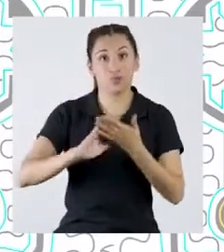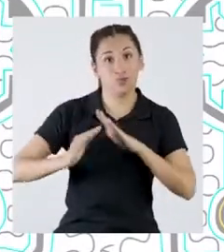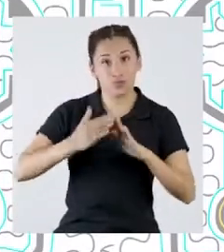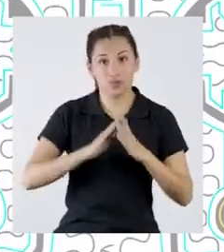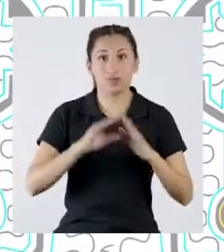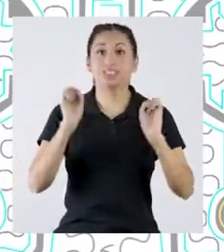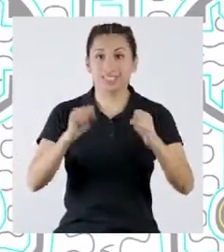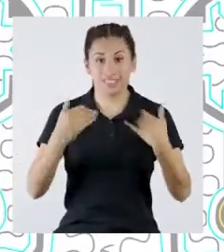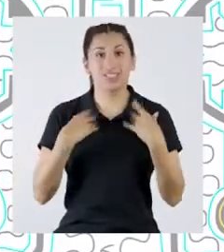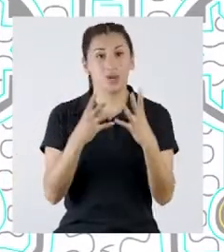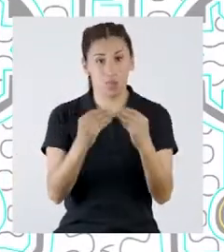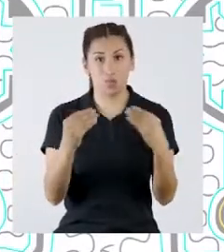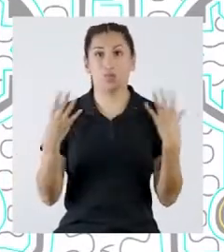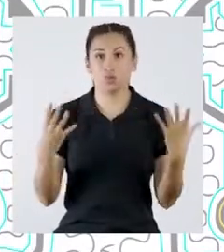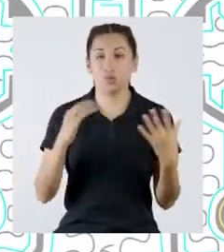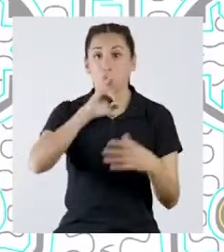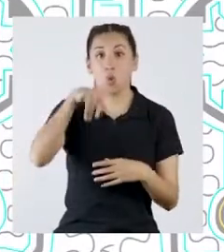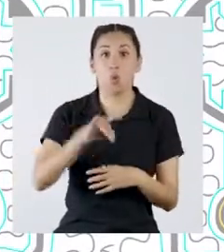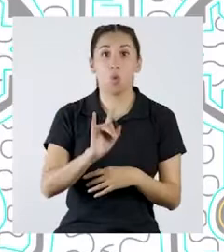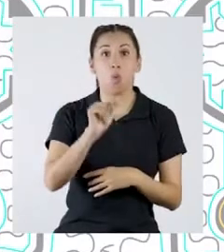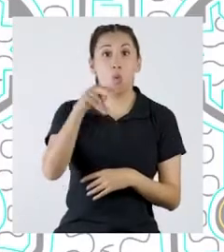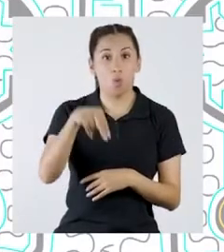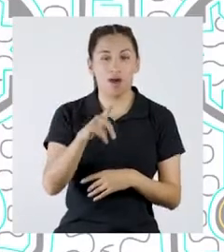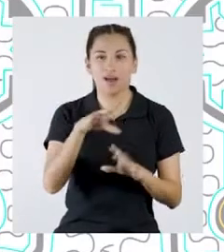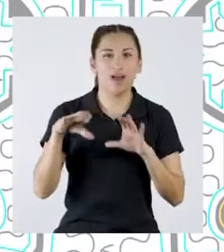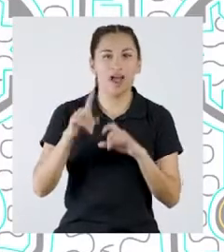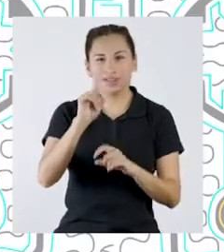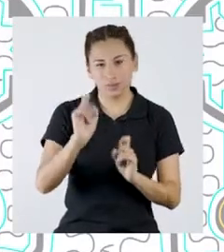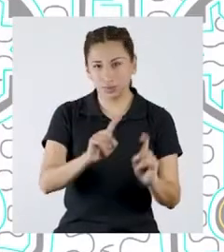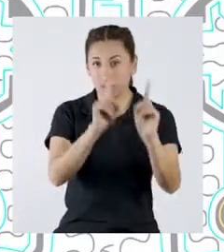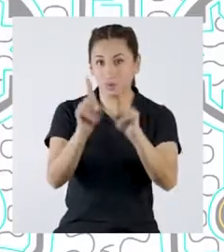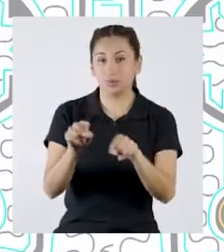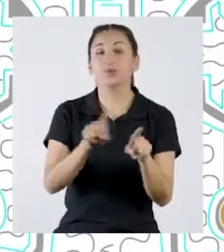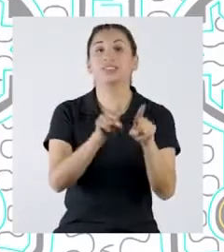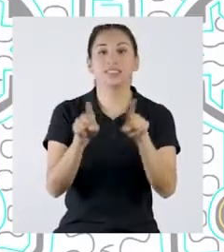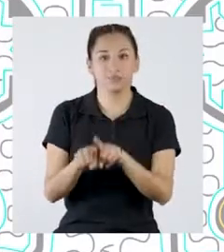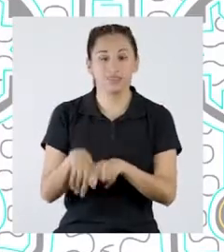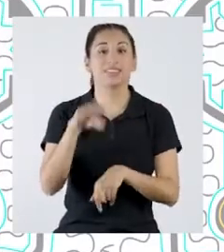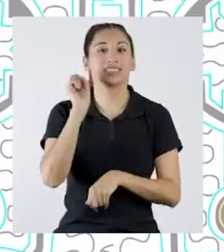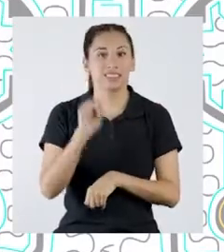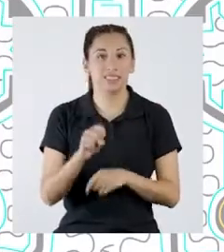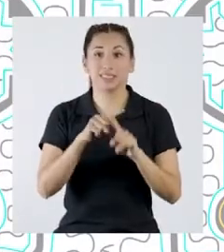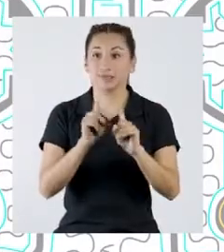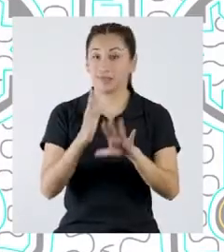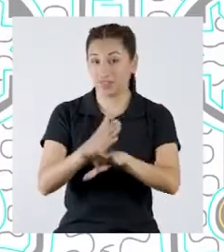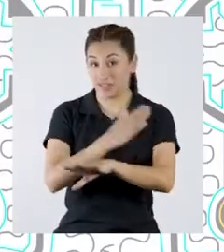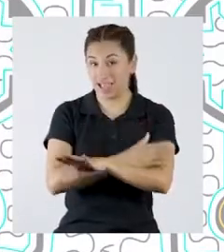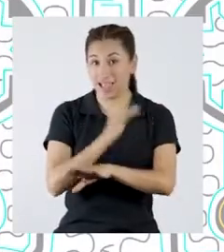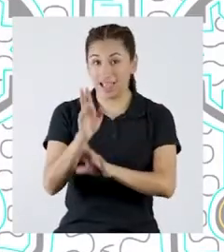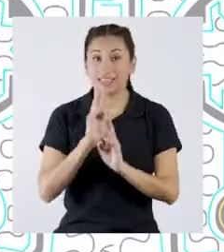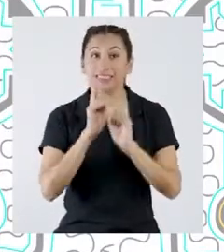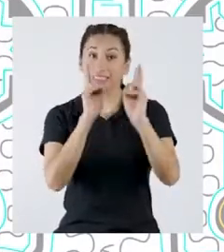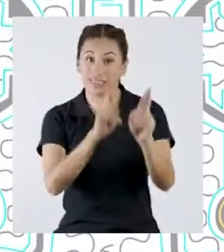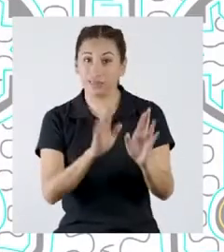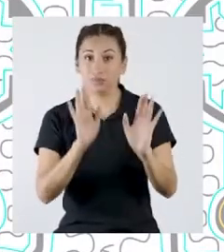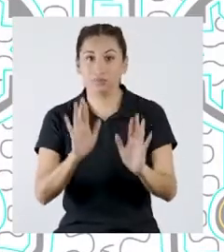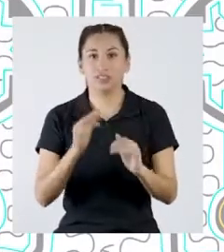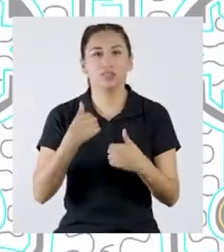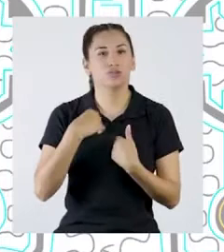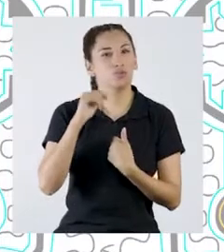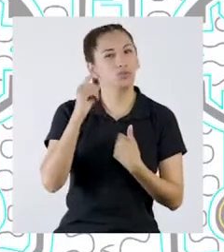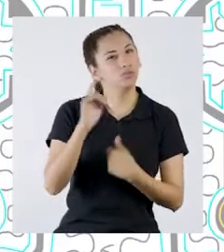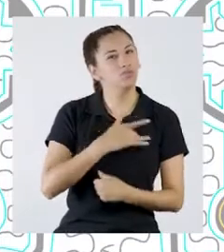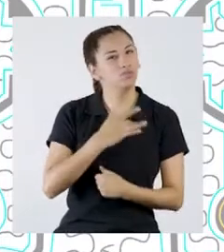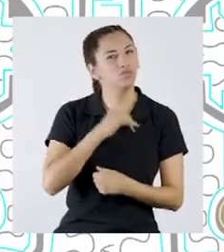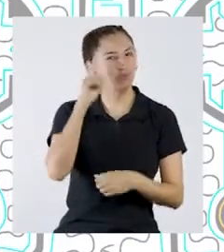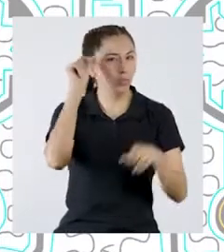y había un montón. Juan había hecho una pregunta también. Sí, pero antes de que respondan a esa pregunta,